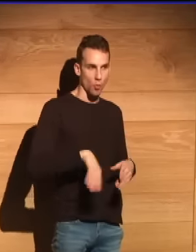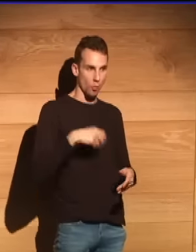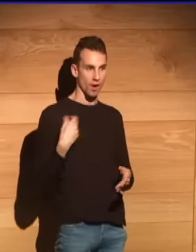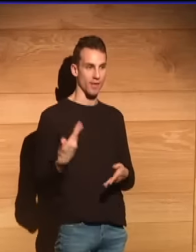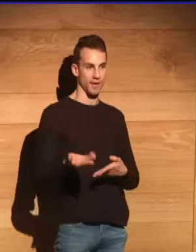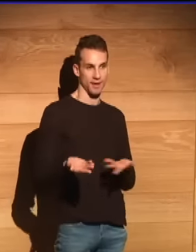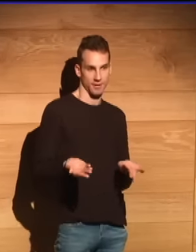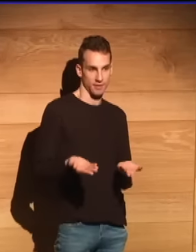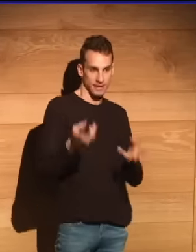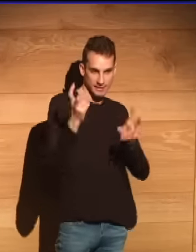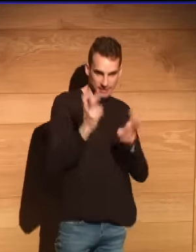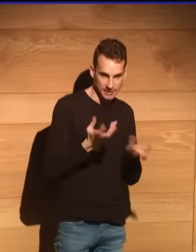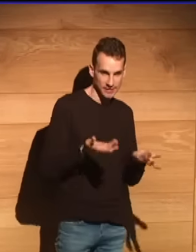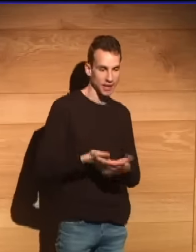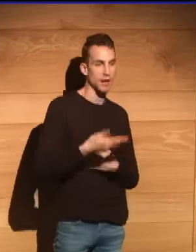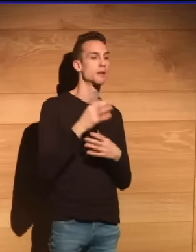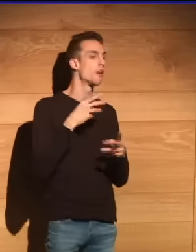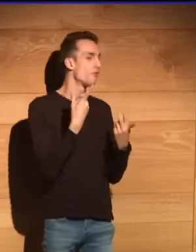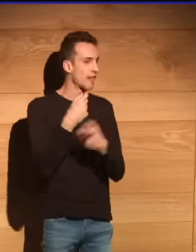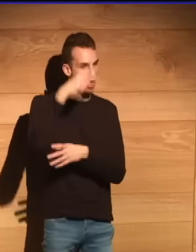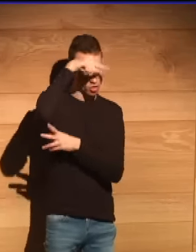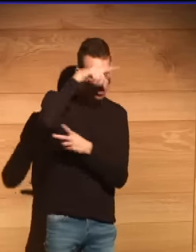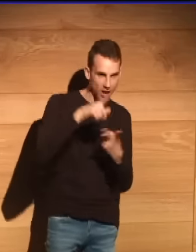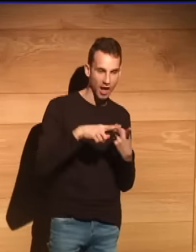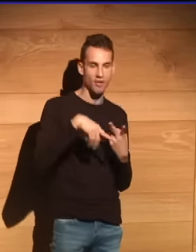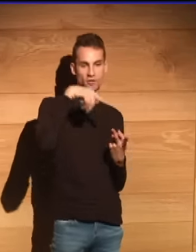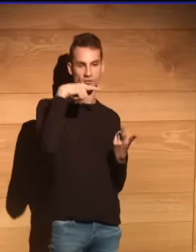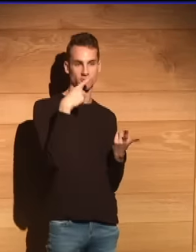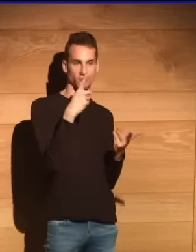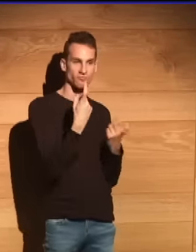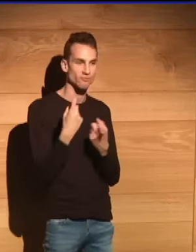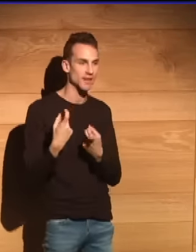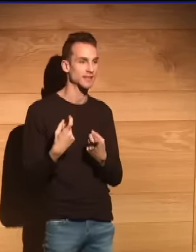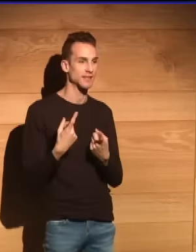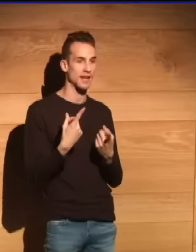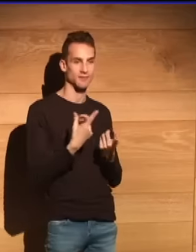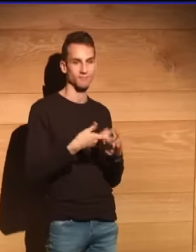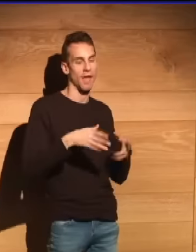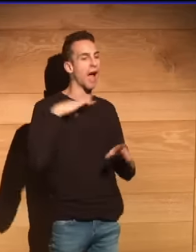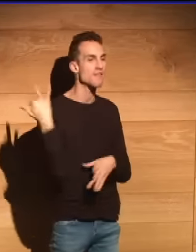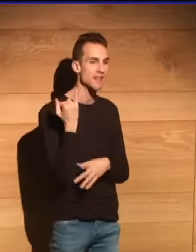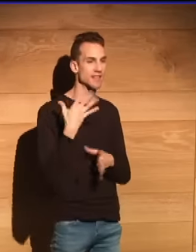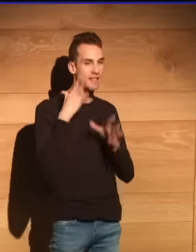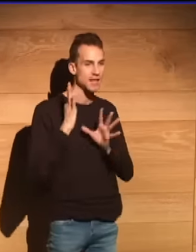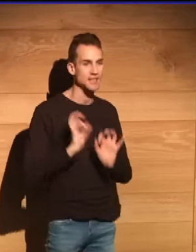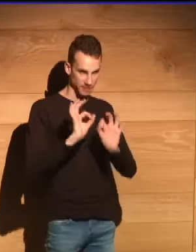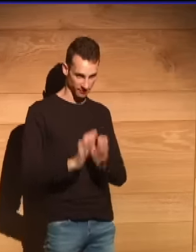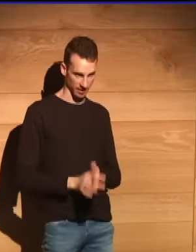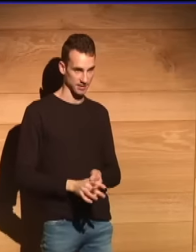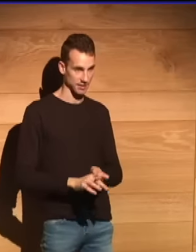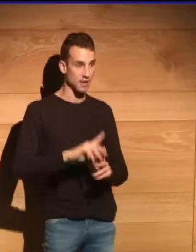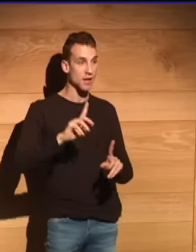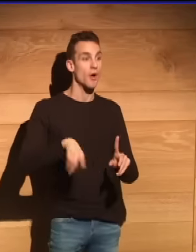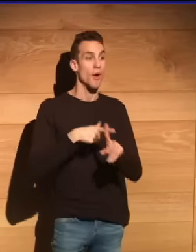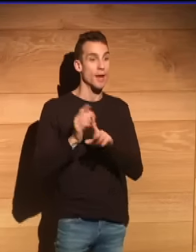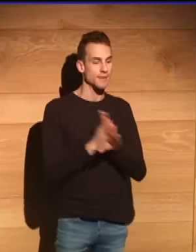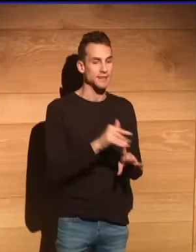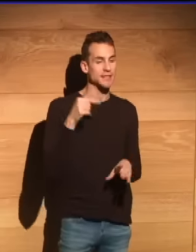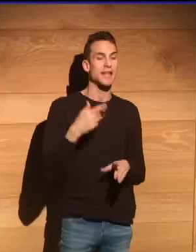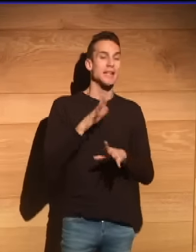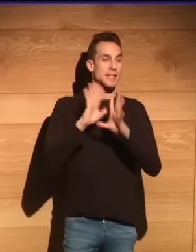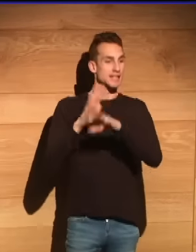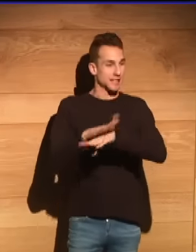de recabar habilidades básicas, habilidades avanzadas y habilidades específicas. Y luego, además, desde esa Secretaría de Estado queremos